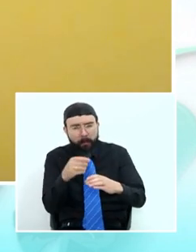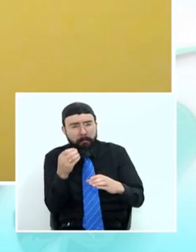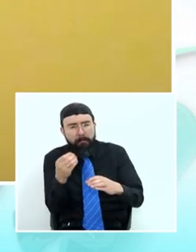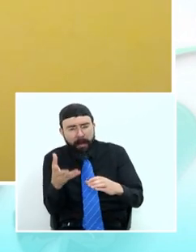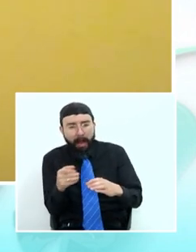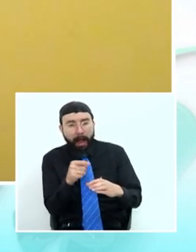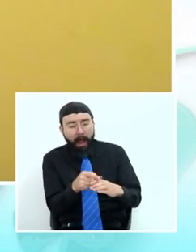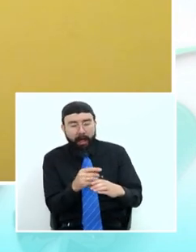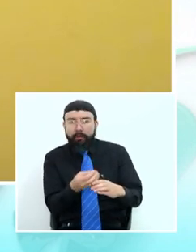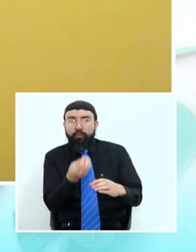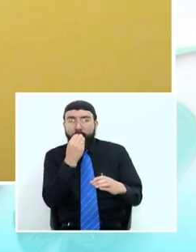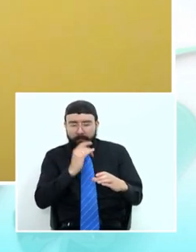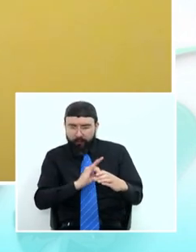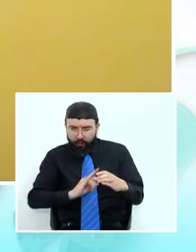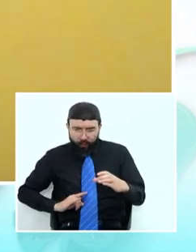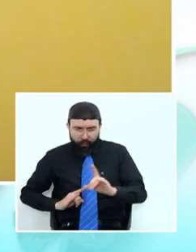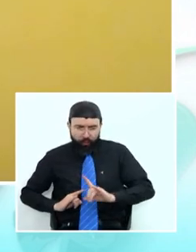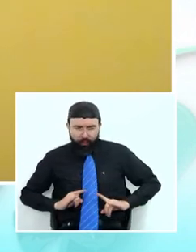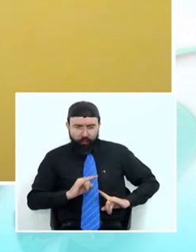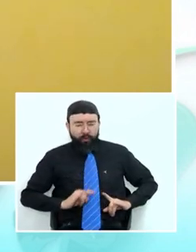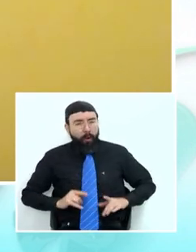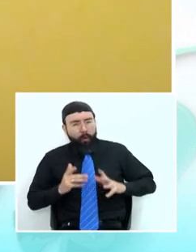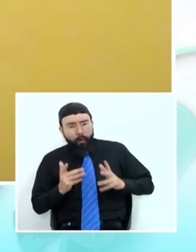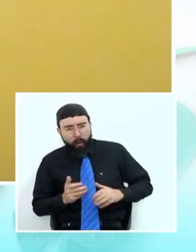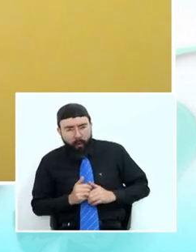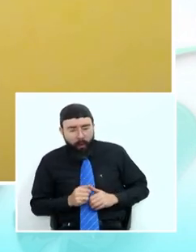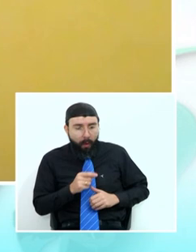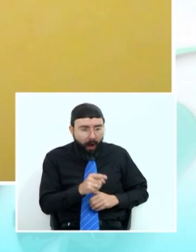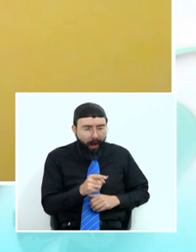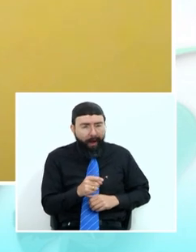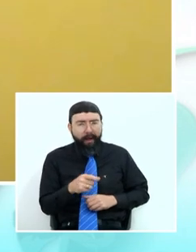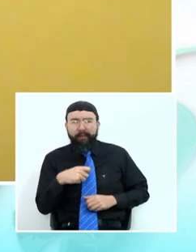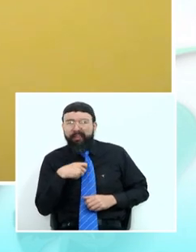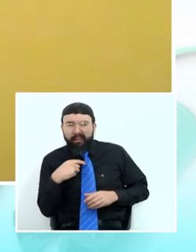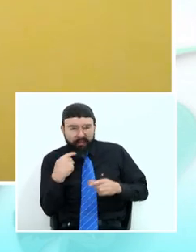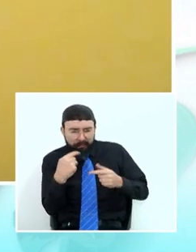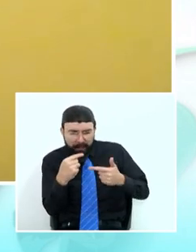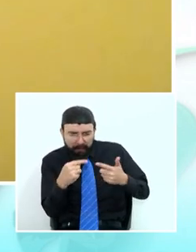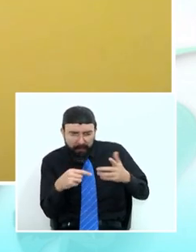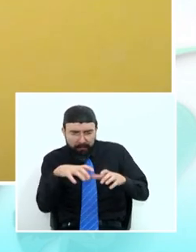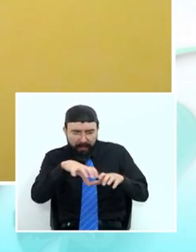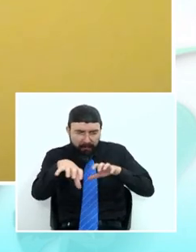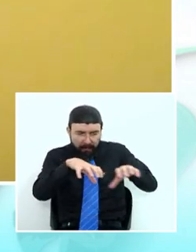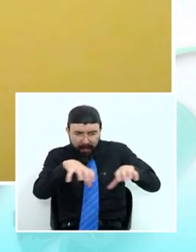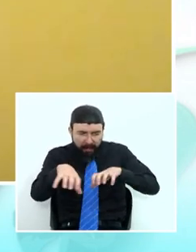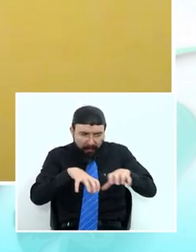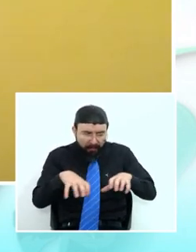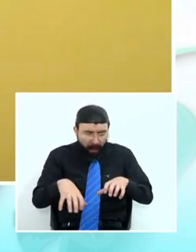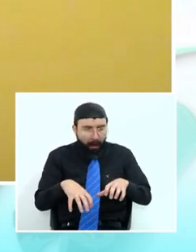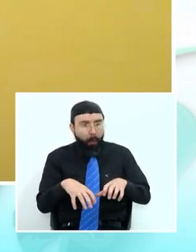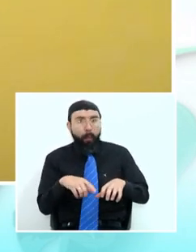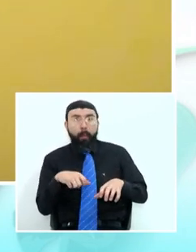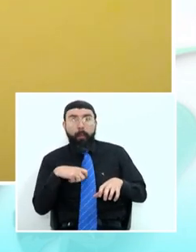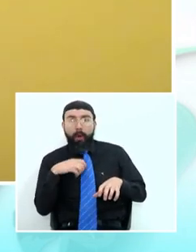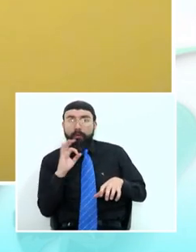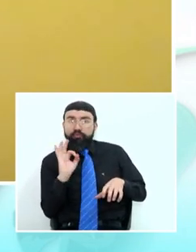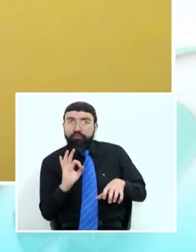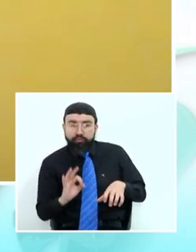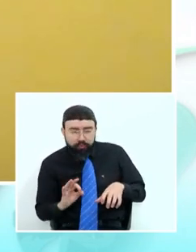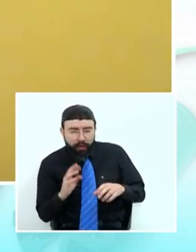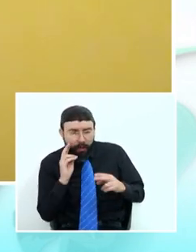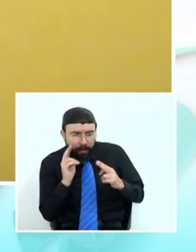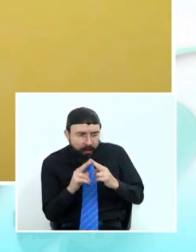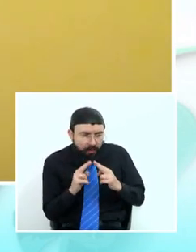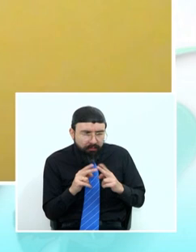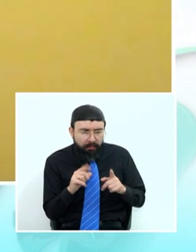los nutrientes, qué sustancias tiene las frutas y además, lo más importante, para